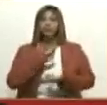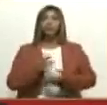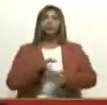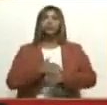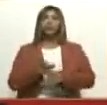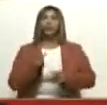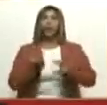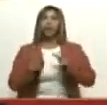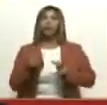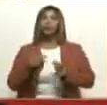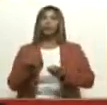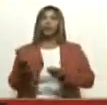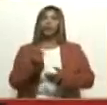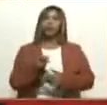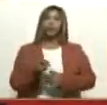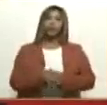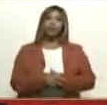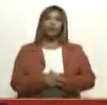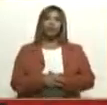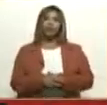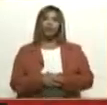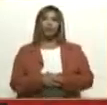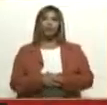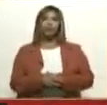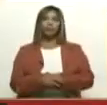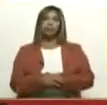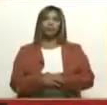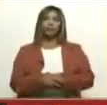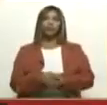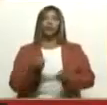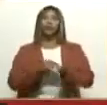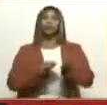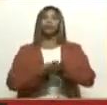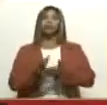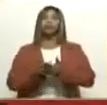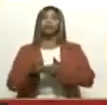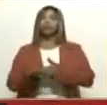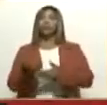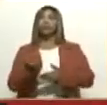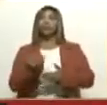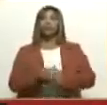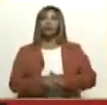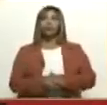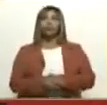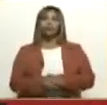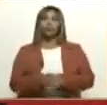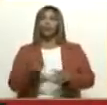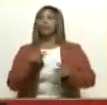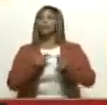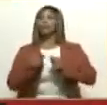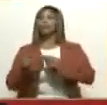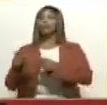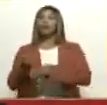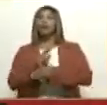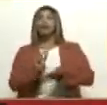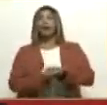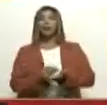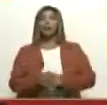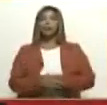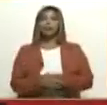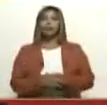la gente lo buscaba, se reimprimía, se tenían que reimprimir inmediatamente porque se agotaban. Es decir, el